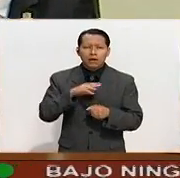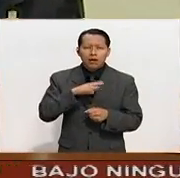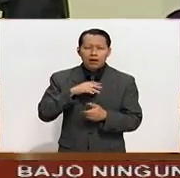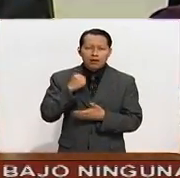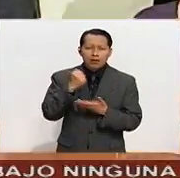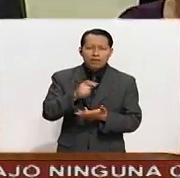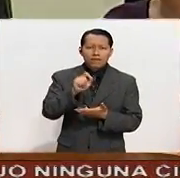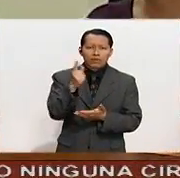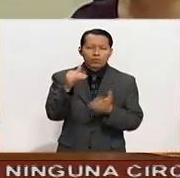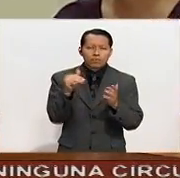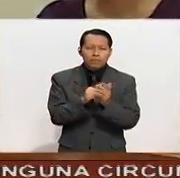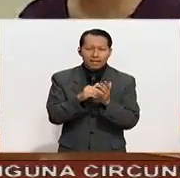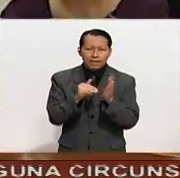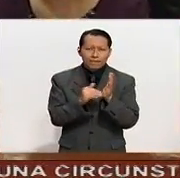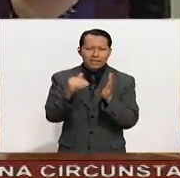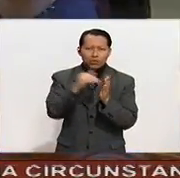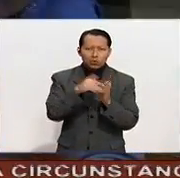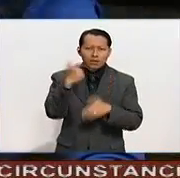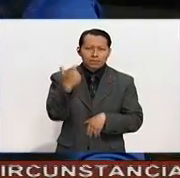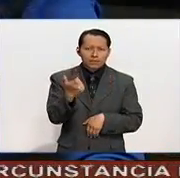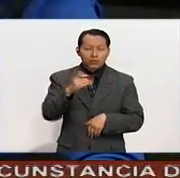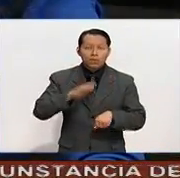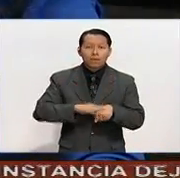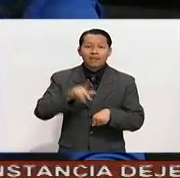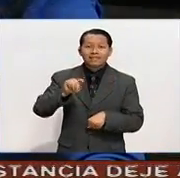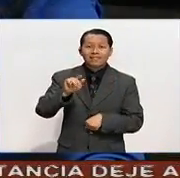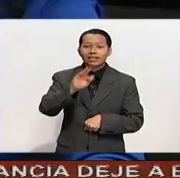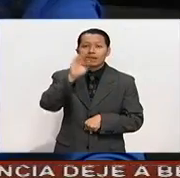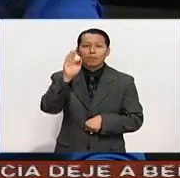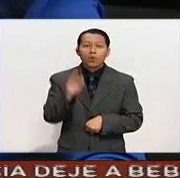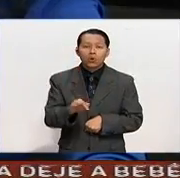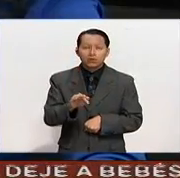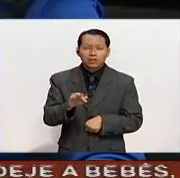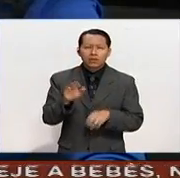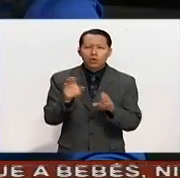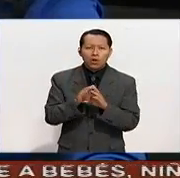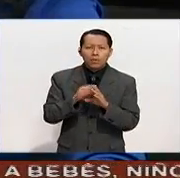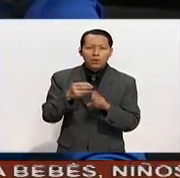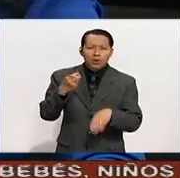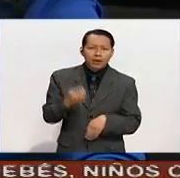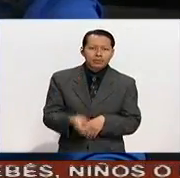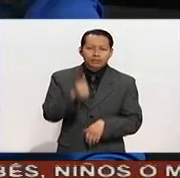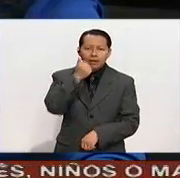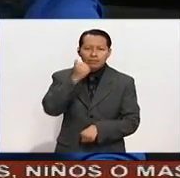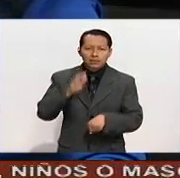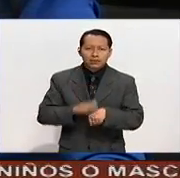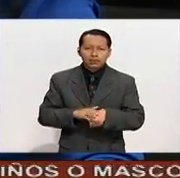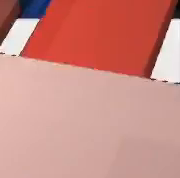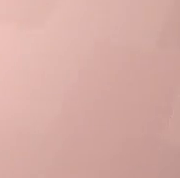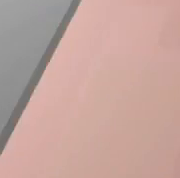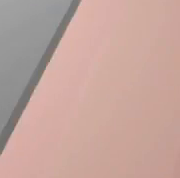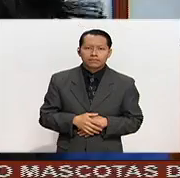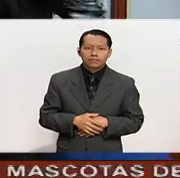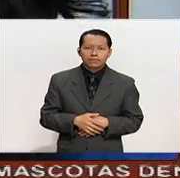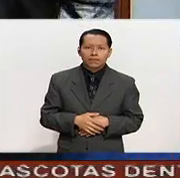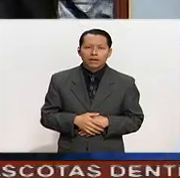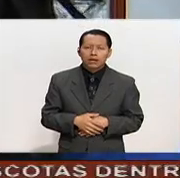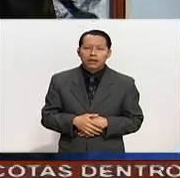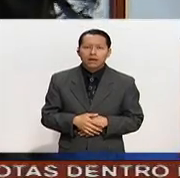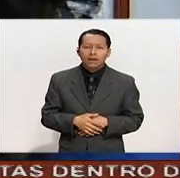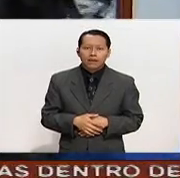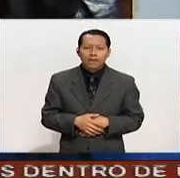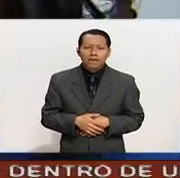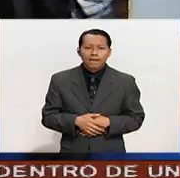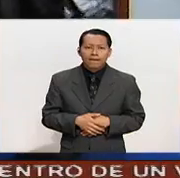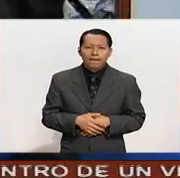21,000 millones de pesos y más del 70%, dijo, fue durante esta administración. Lo que